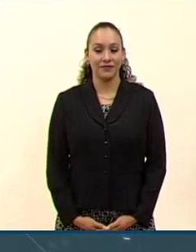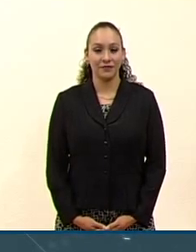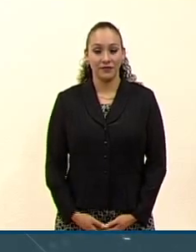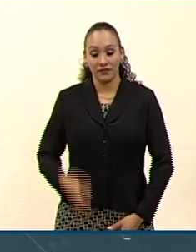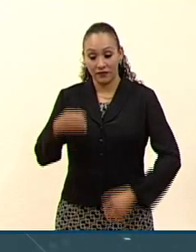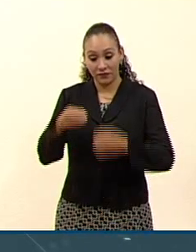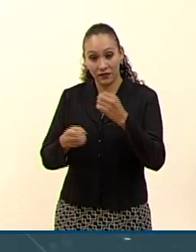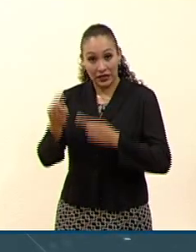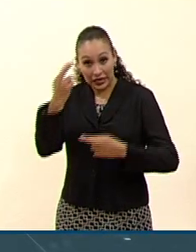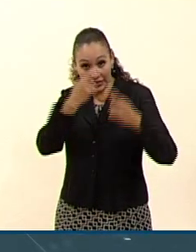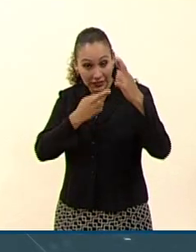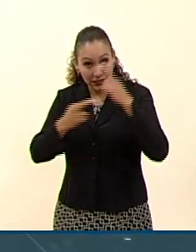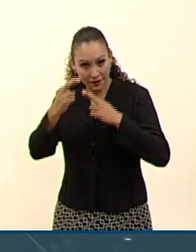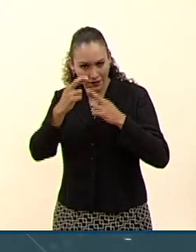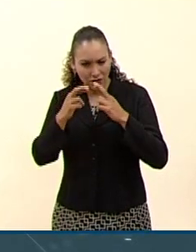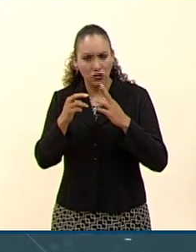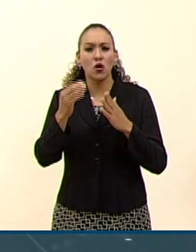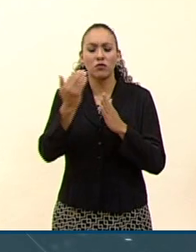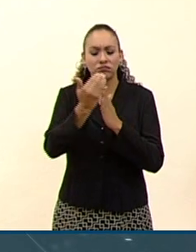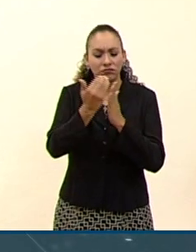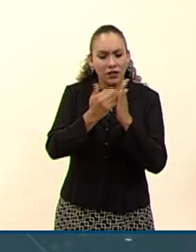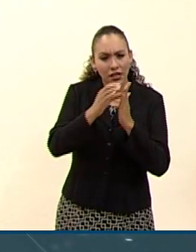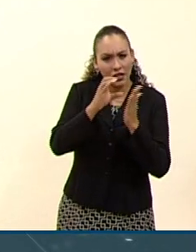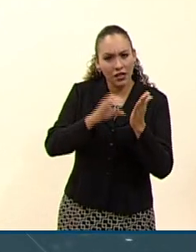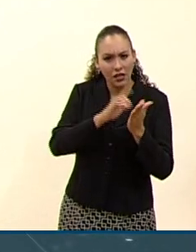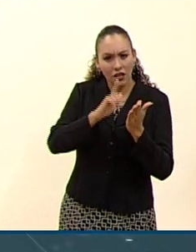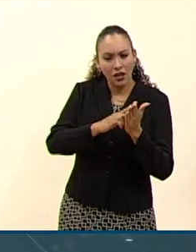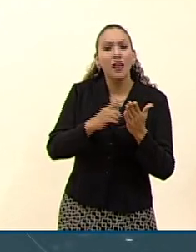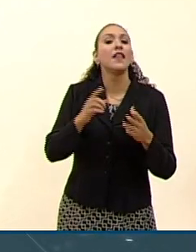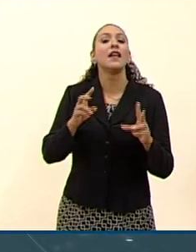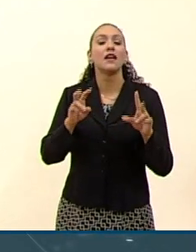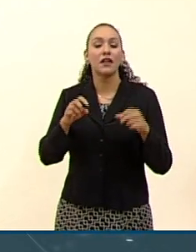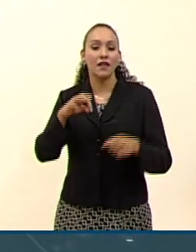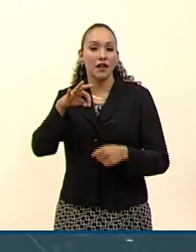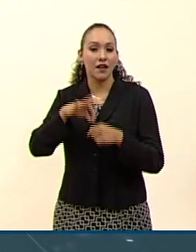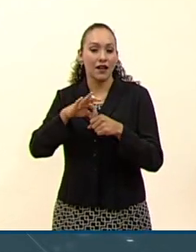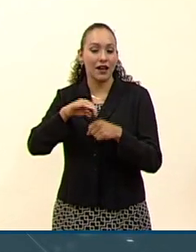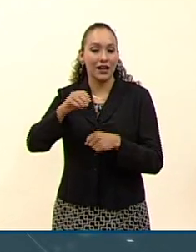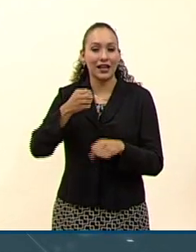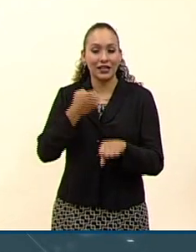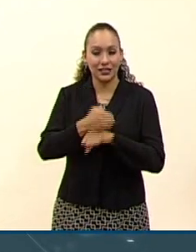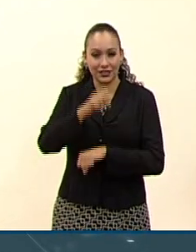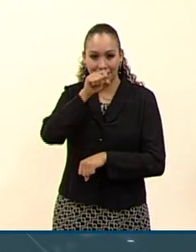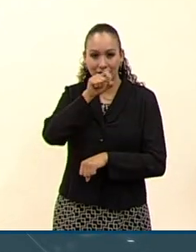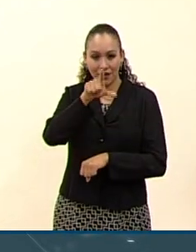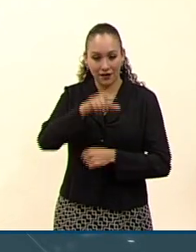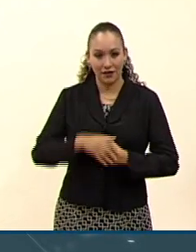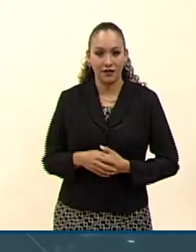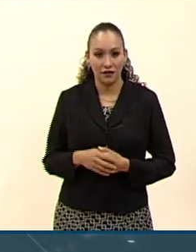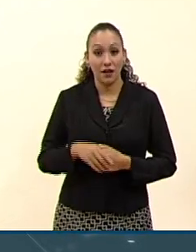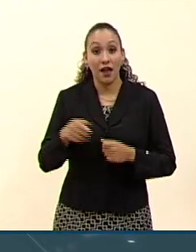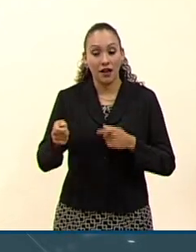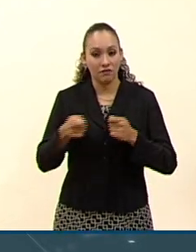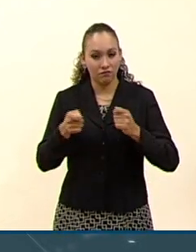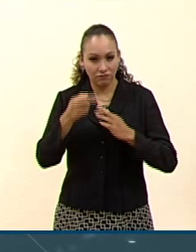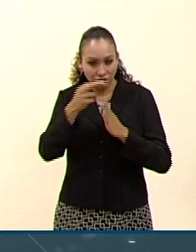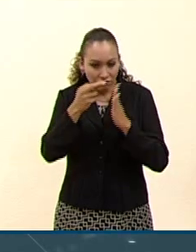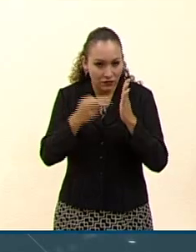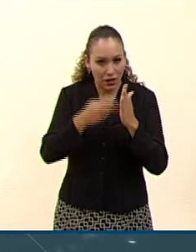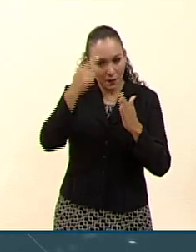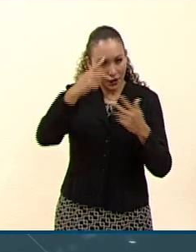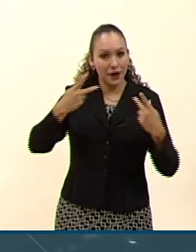La Corte revisó la constitucionalidad de disposiciones electorales del Estado de Jalisco que regulan la participación de